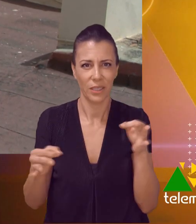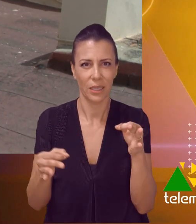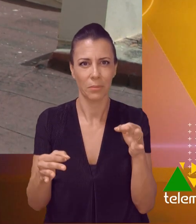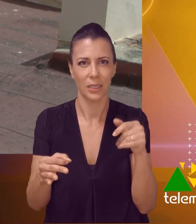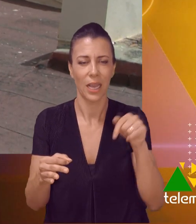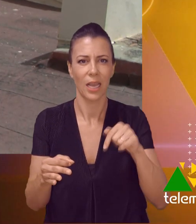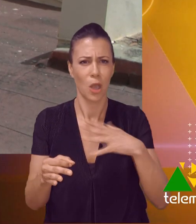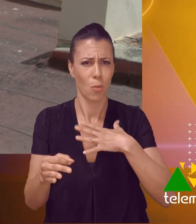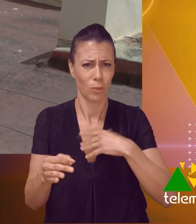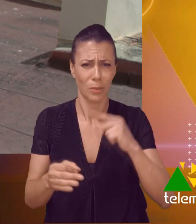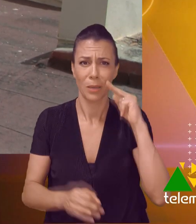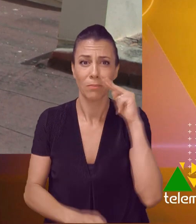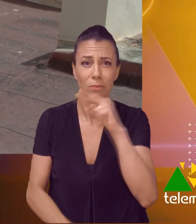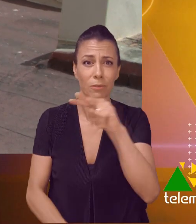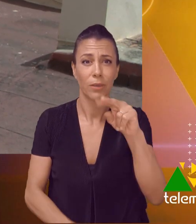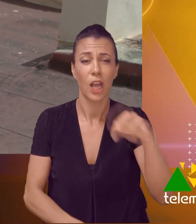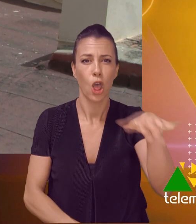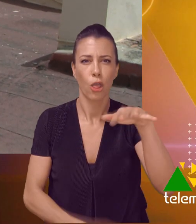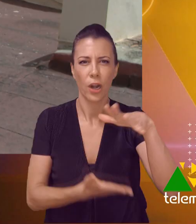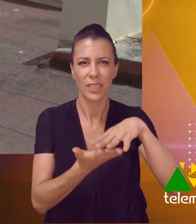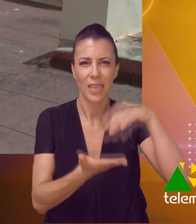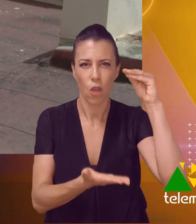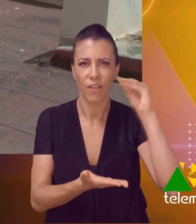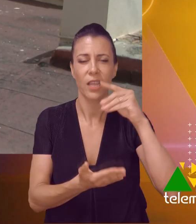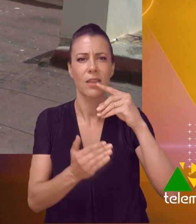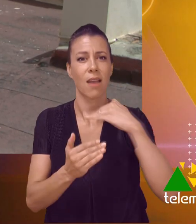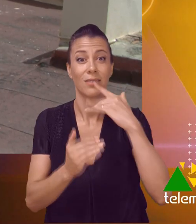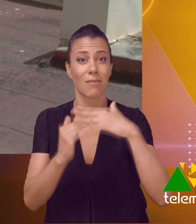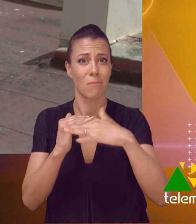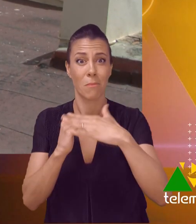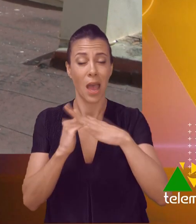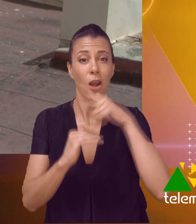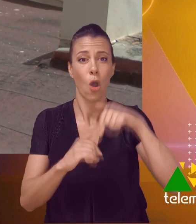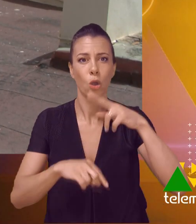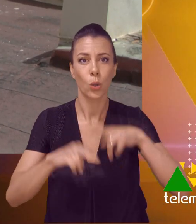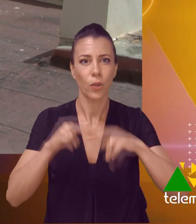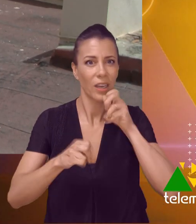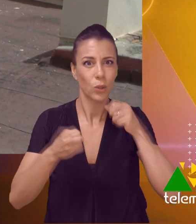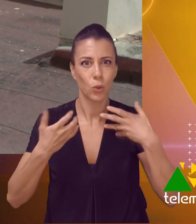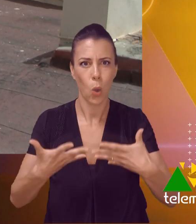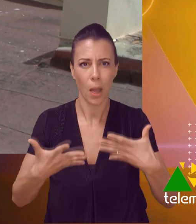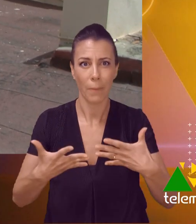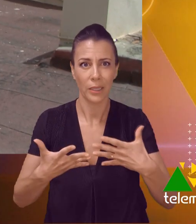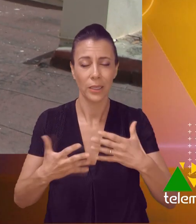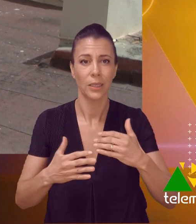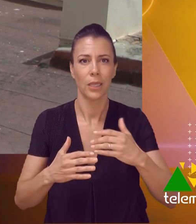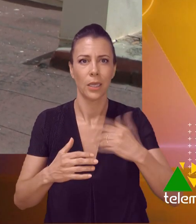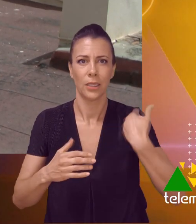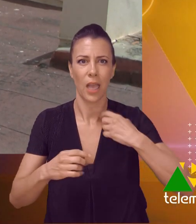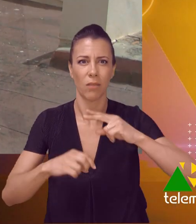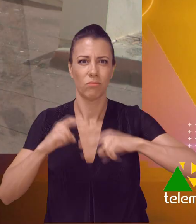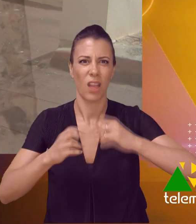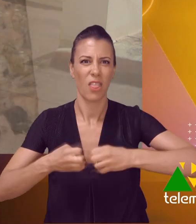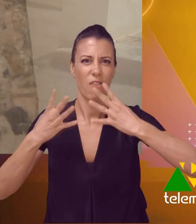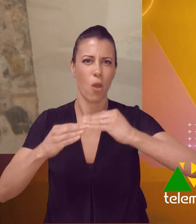tendrían vista hacia la zona de Salobreña, hacia el mar, prácticamente. Hoy las construcciones actuales, que son muy altas, no lo permiten,